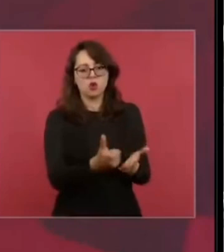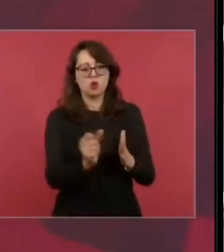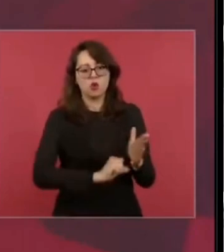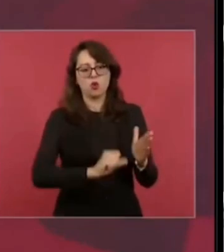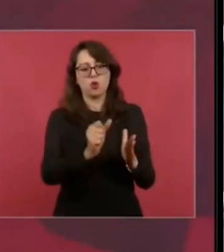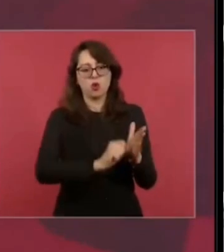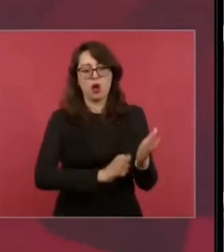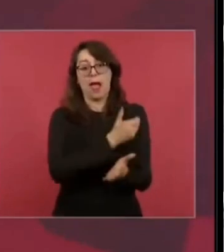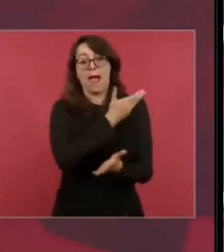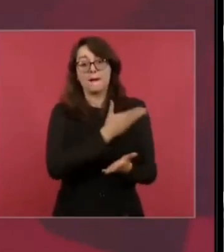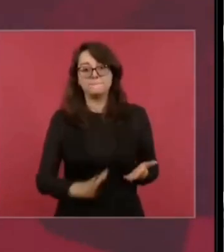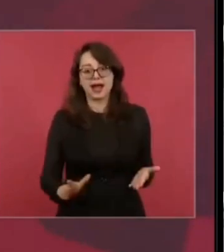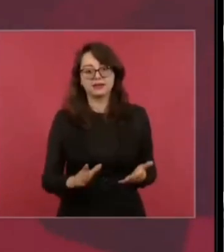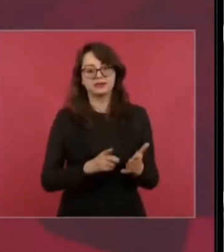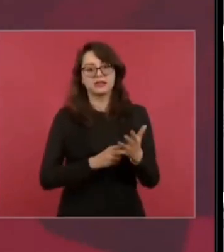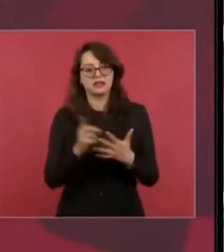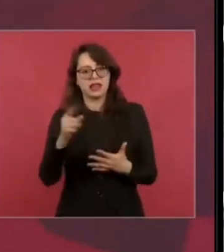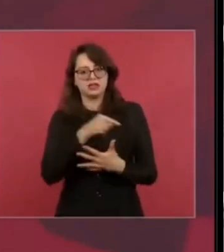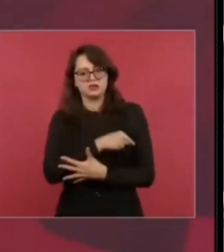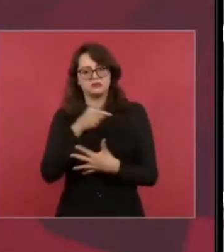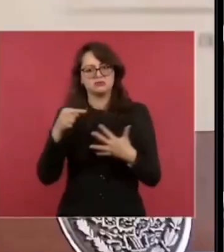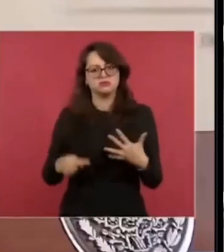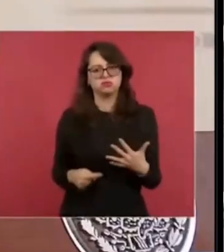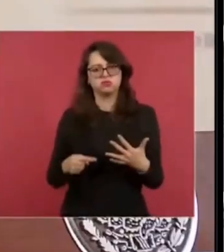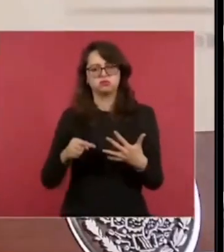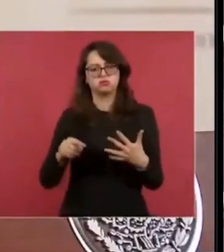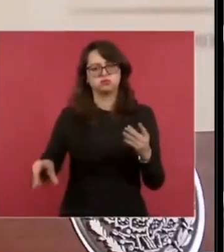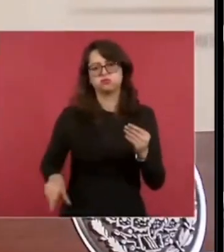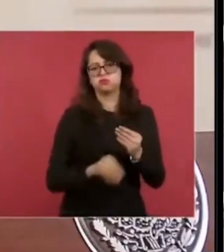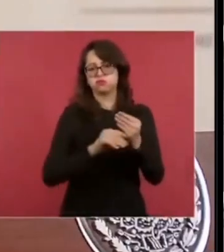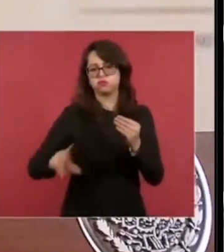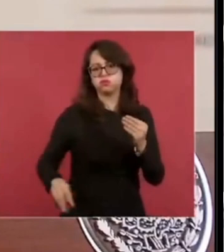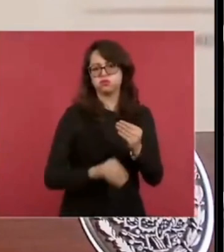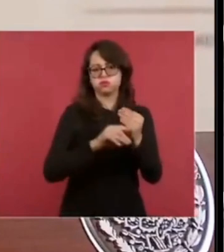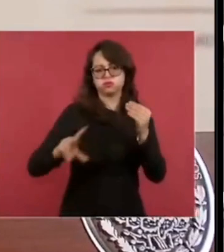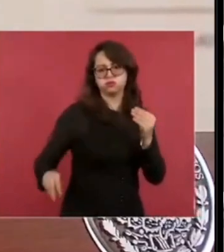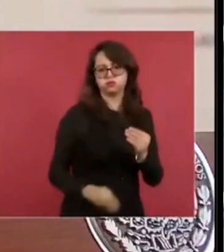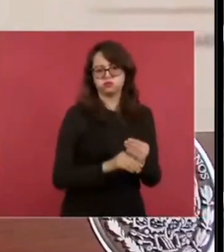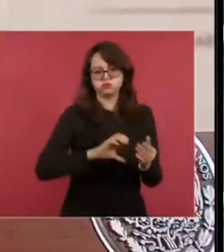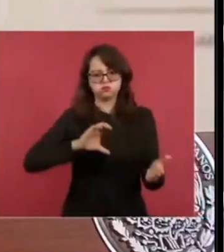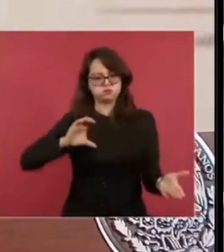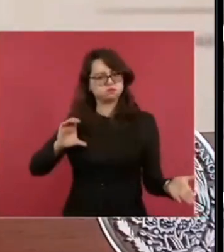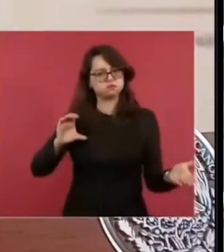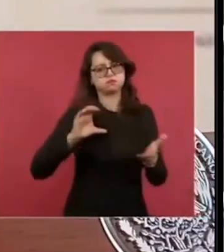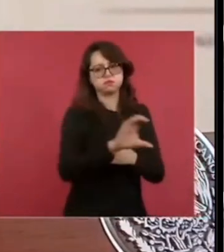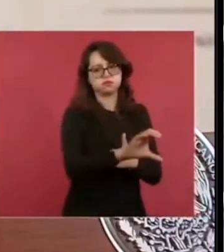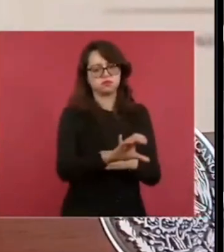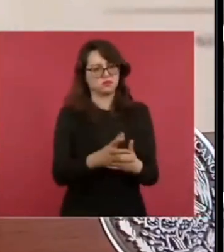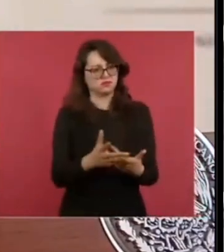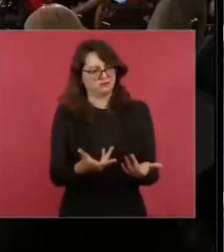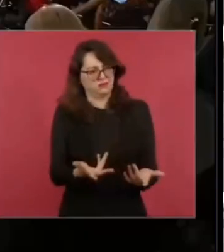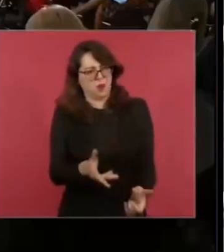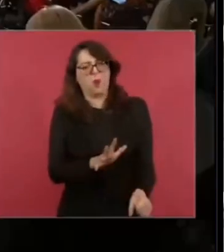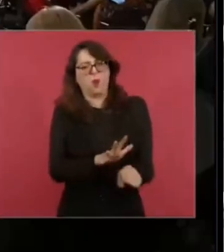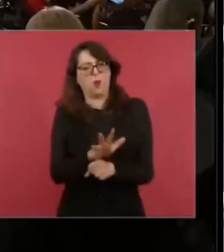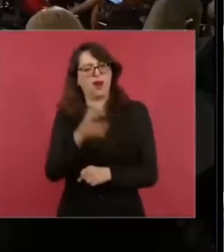Así es, amigos y amigas, la empresa ha verificado que una empresa que se dedica a confirmar mentiras falsas